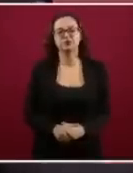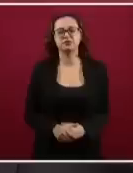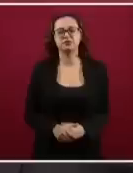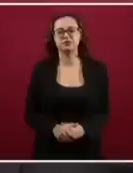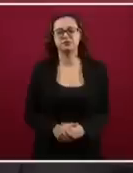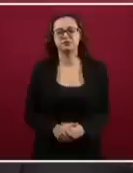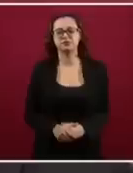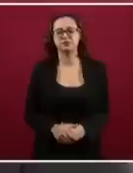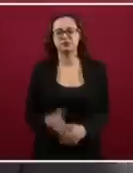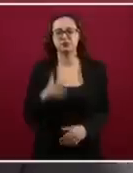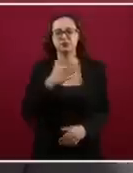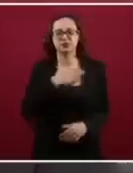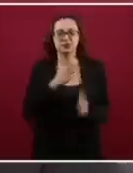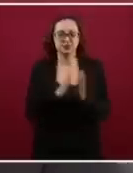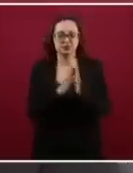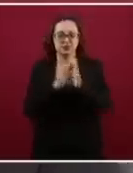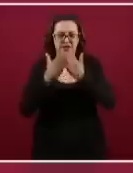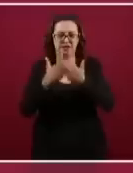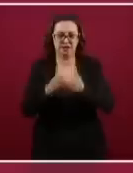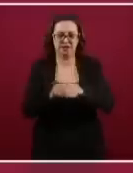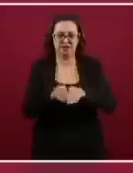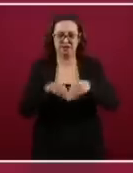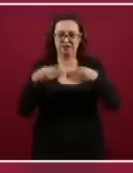Mira, aquí está la cartera,